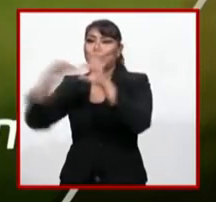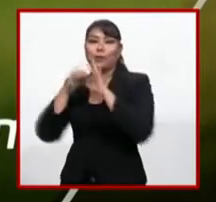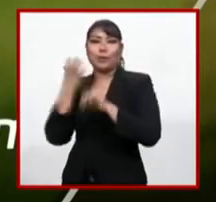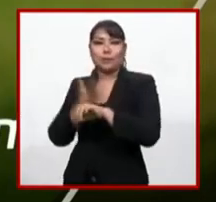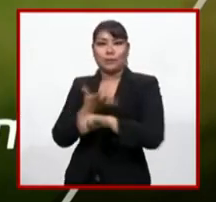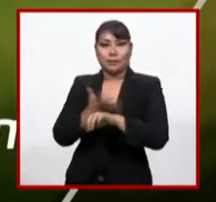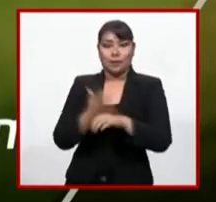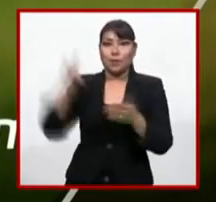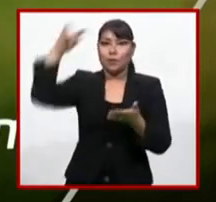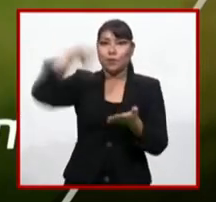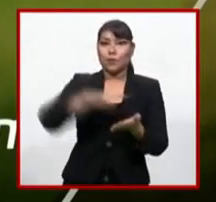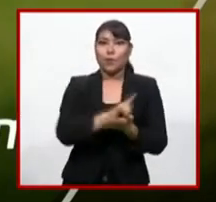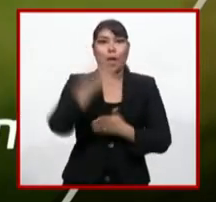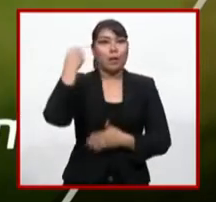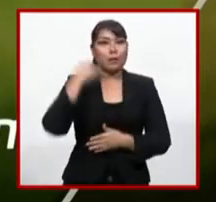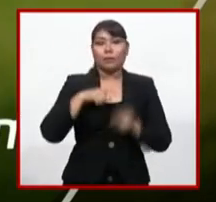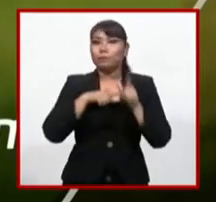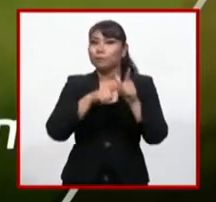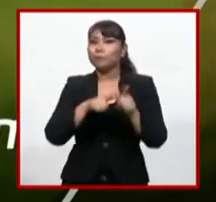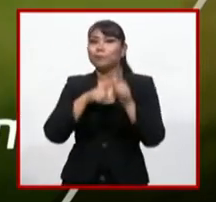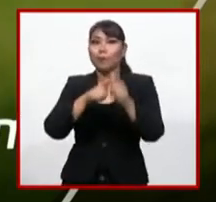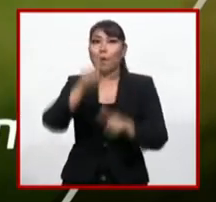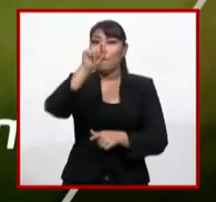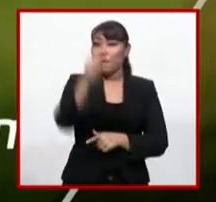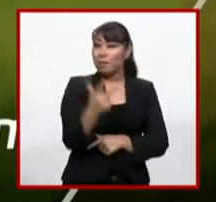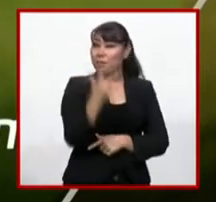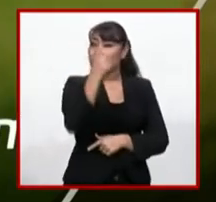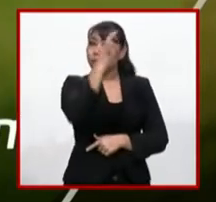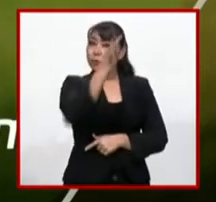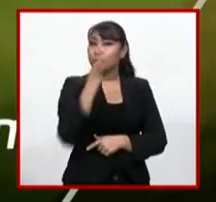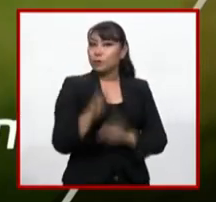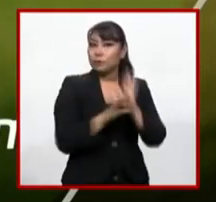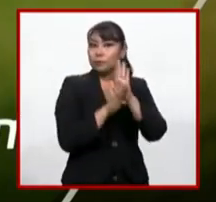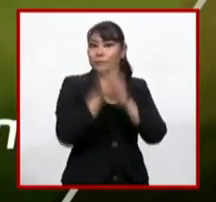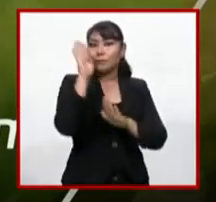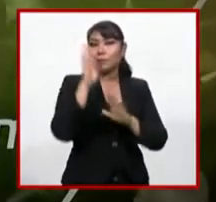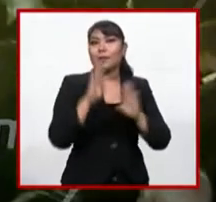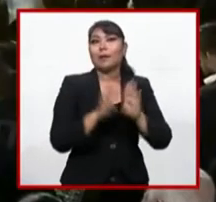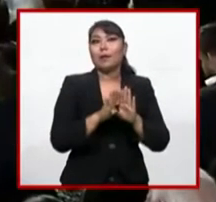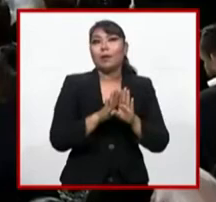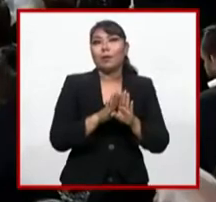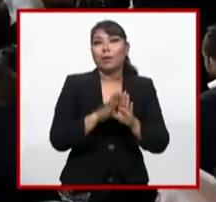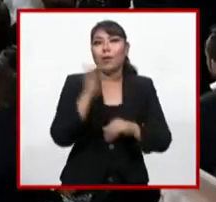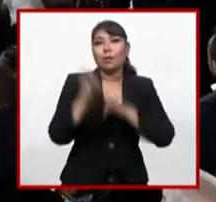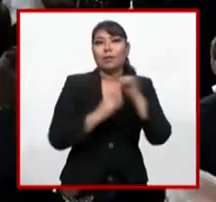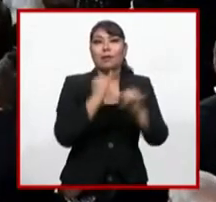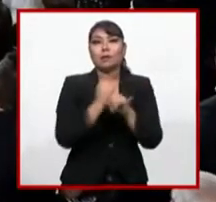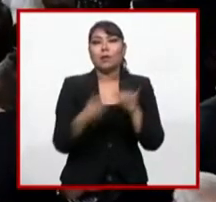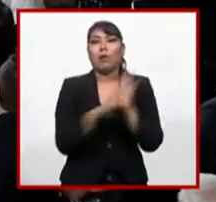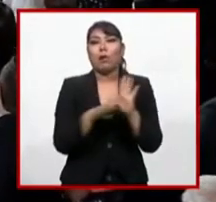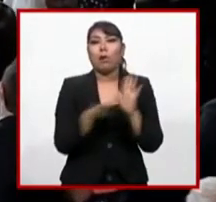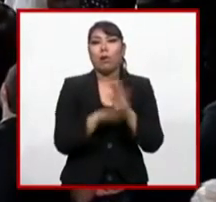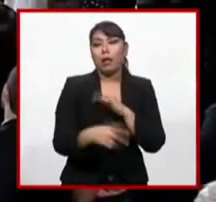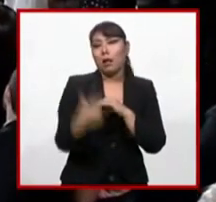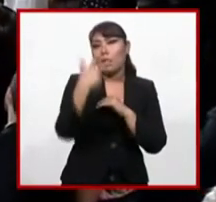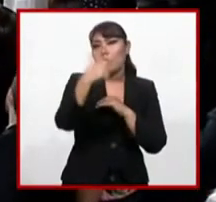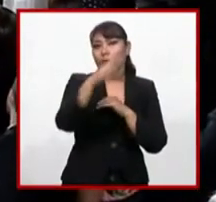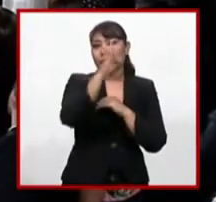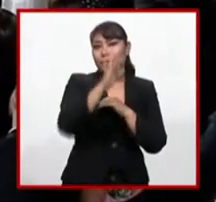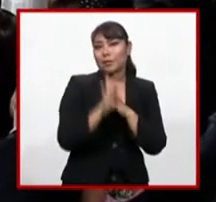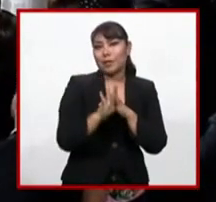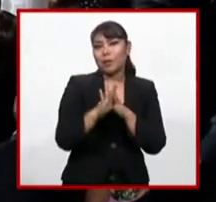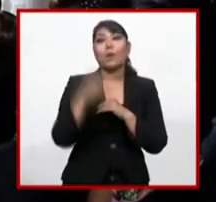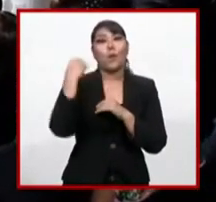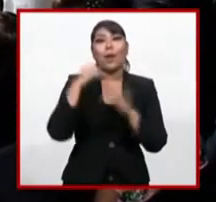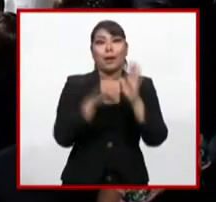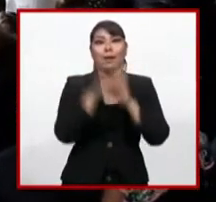aeropuerto de Oaxaca hoy crece al 28% cuando la media internacional es del 8%. El de Huatulco